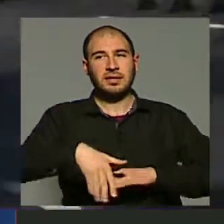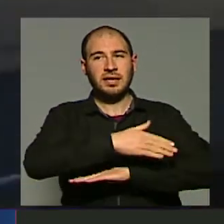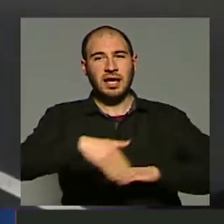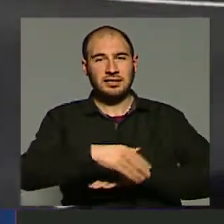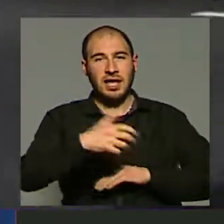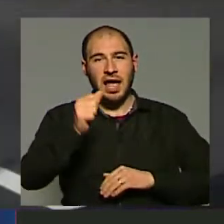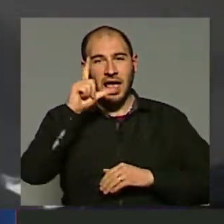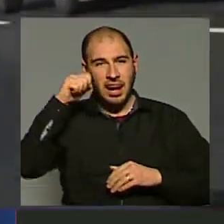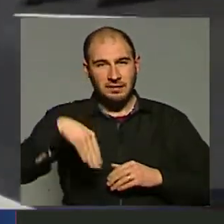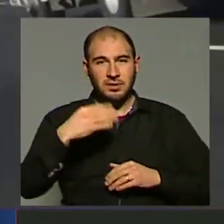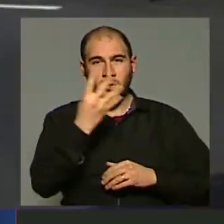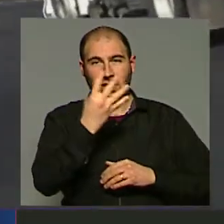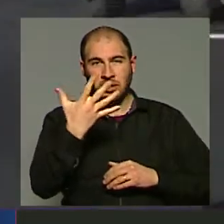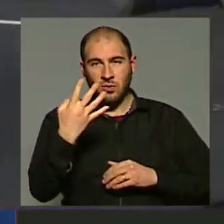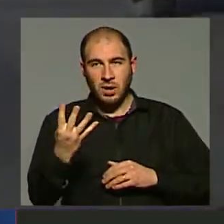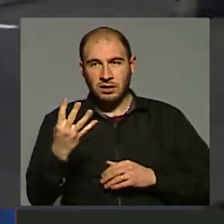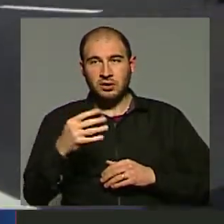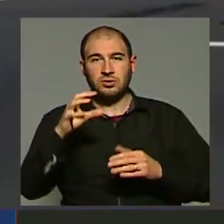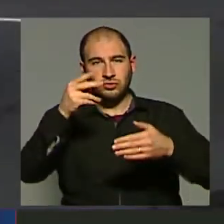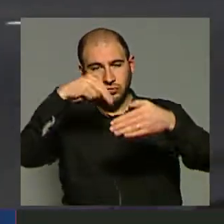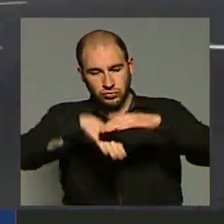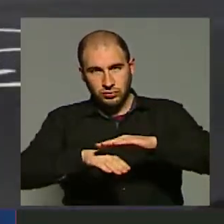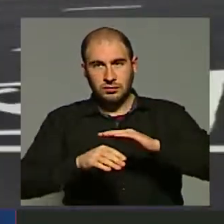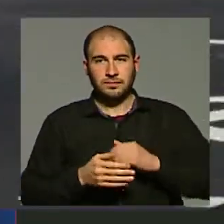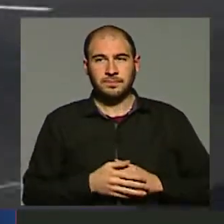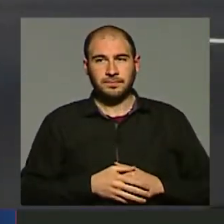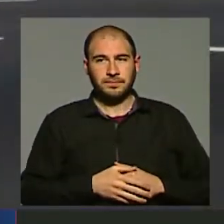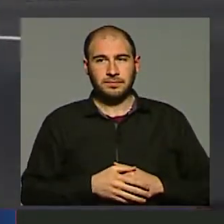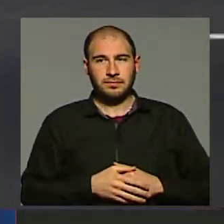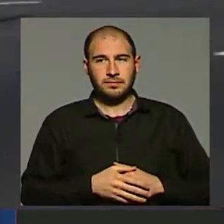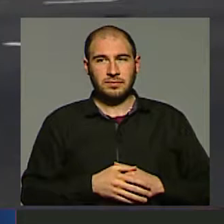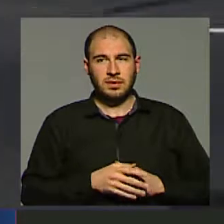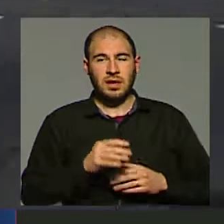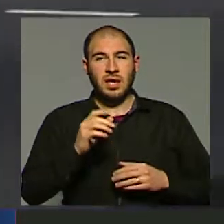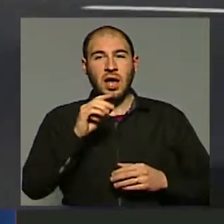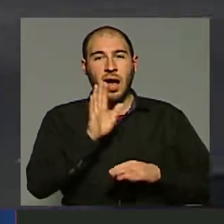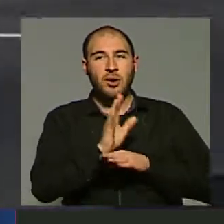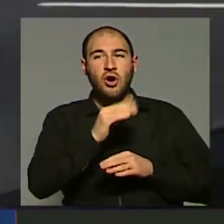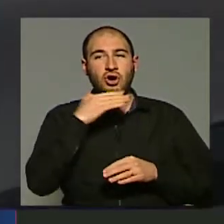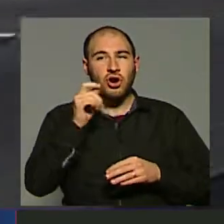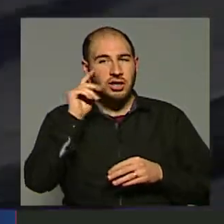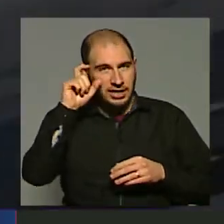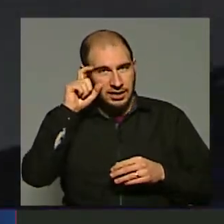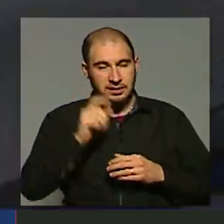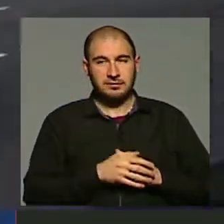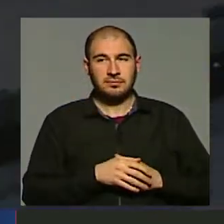Alén 454 en un subsuelo, alias Jorge.